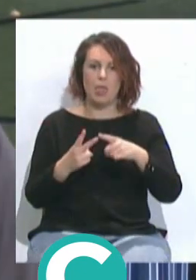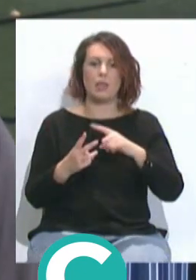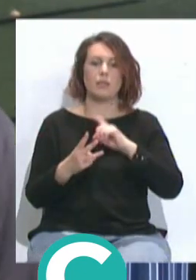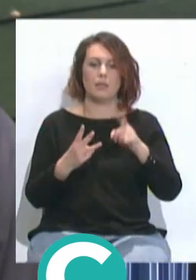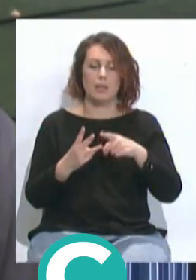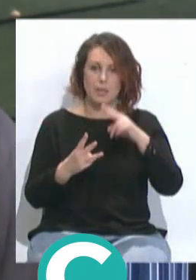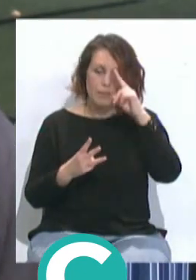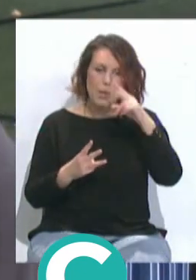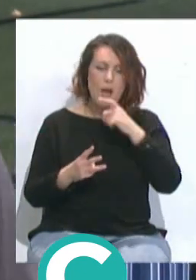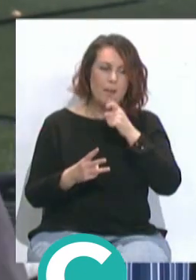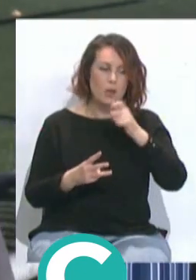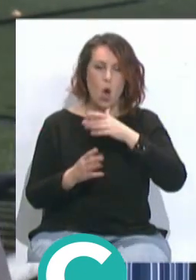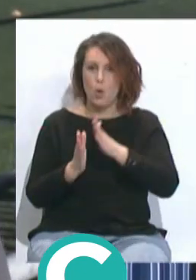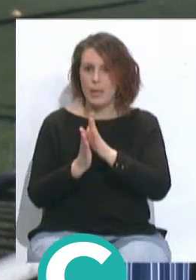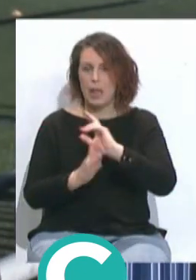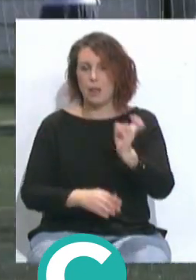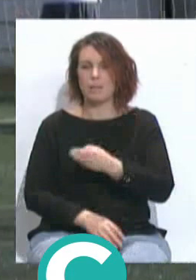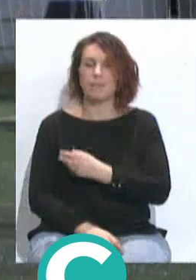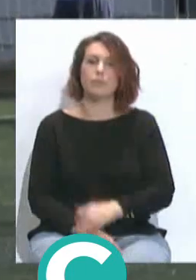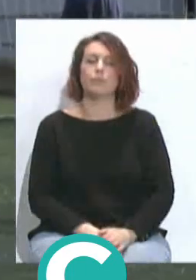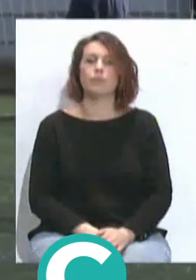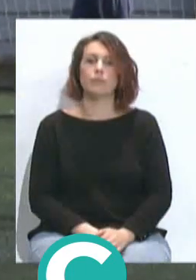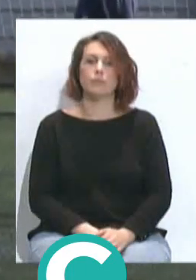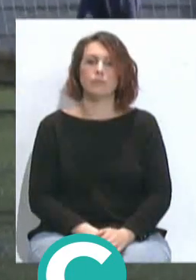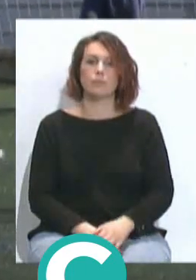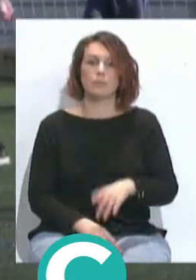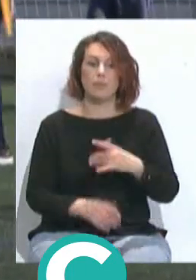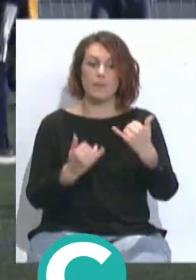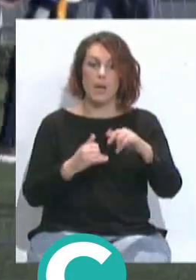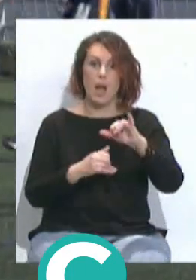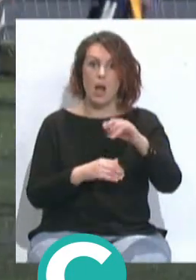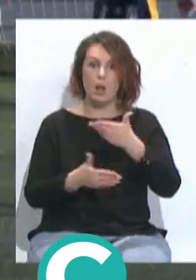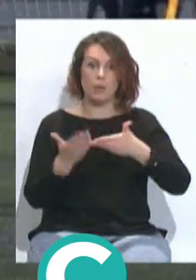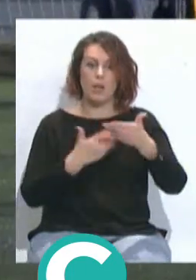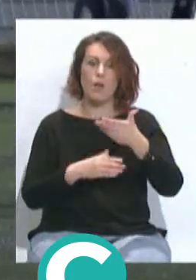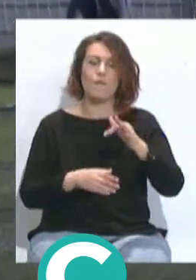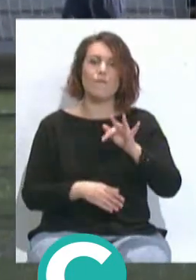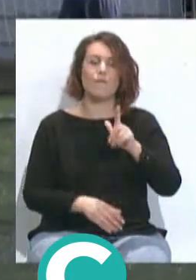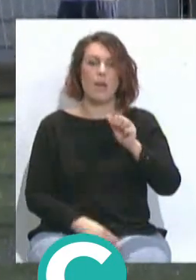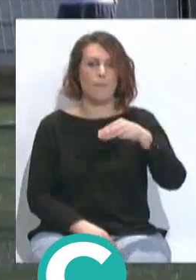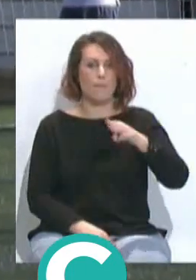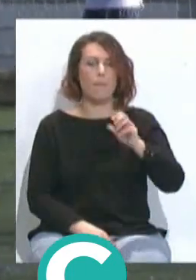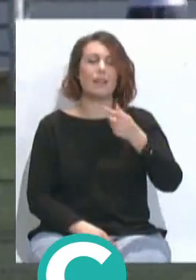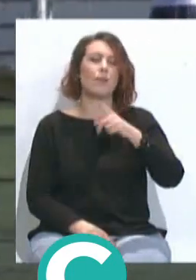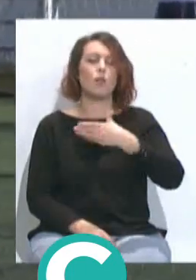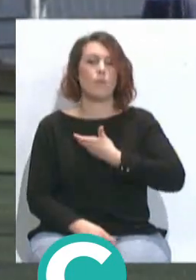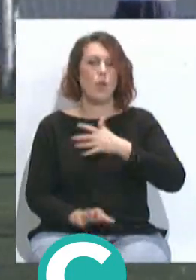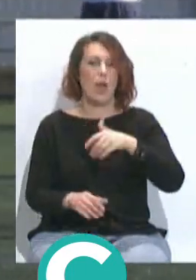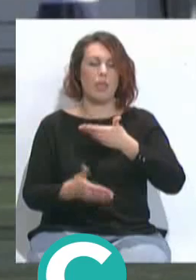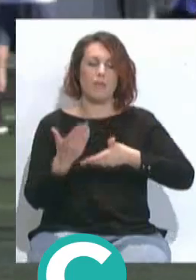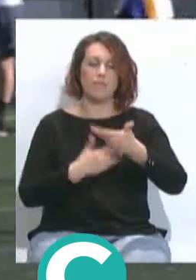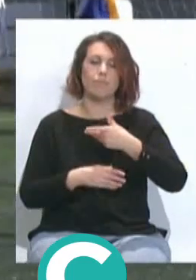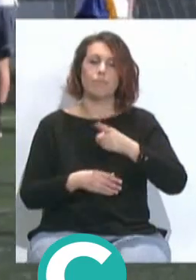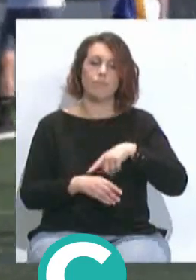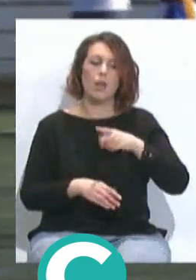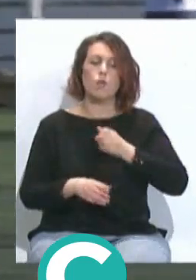respeto al árbitro a los compañeros etcétera etcétera el evento ha contado con la colaboración de la flampa Gades y el ayuntamiento de Cádiz y la